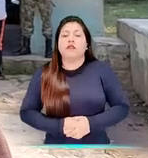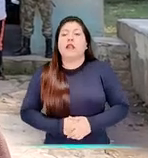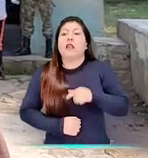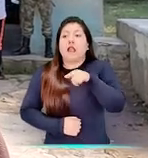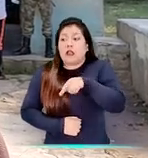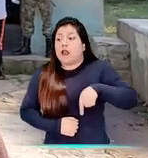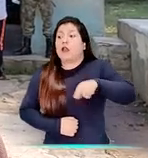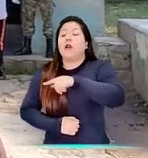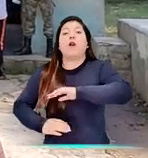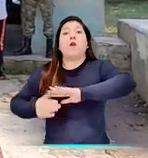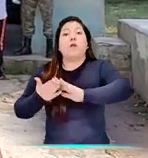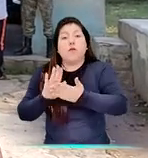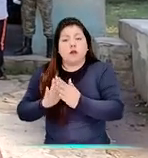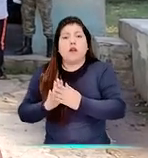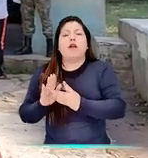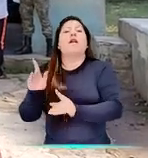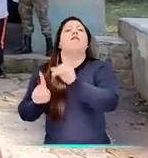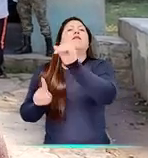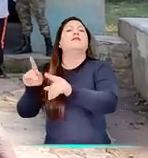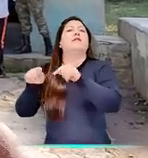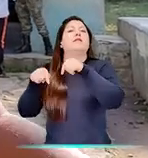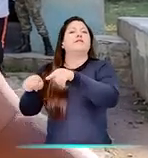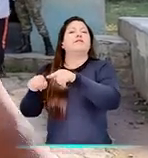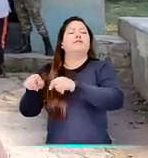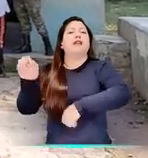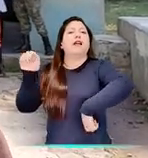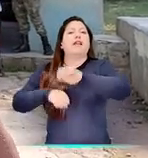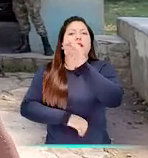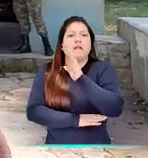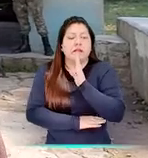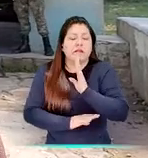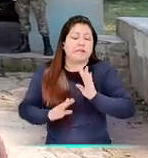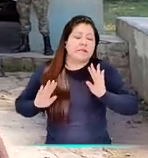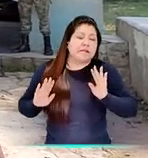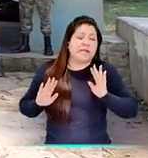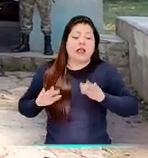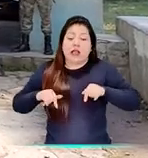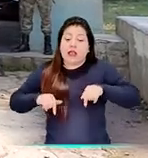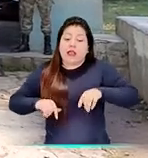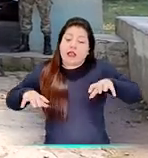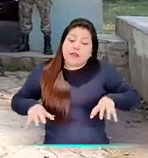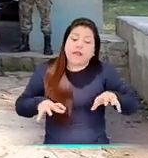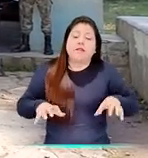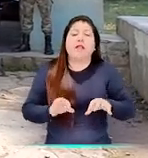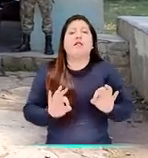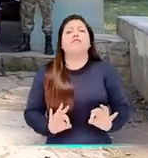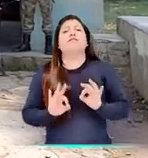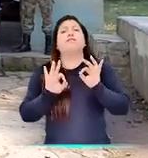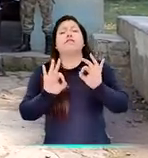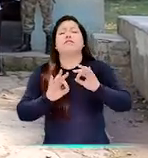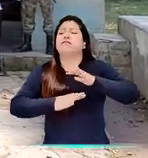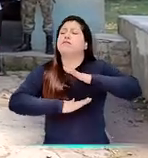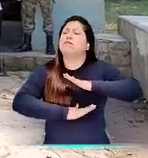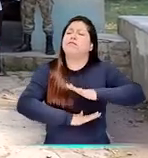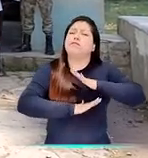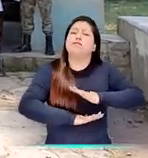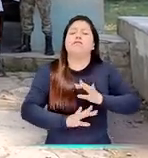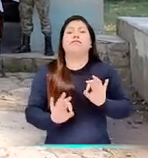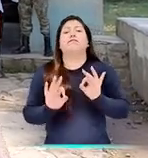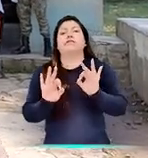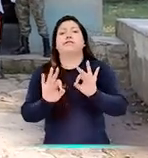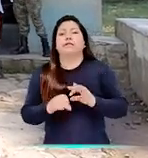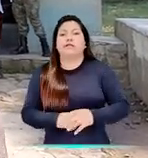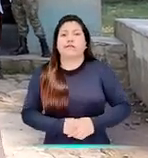un éxito total y que pues sea la comunidad la que decida el candidato que va a ganar y que sea una